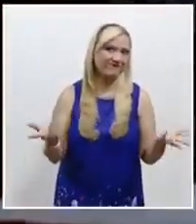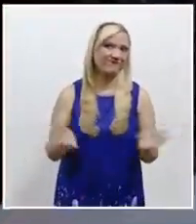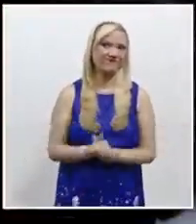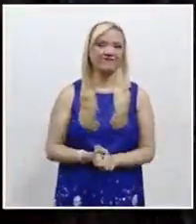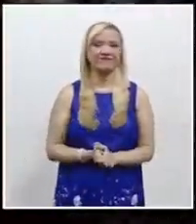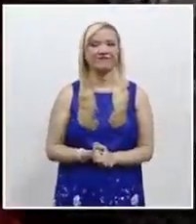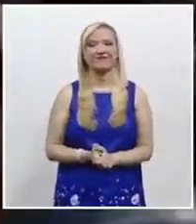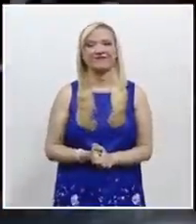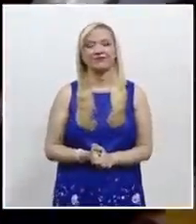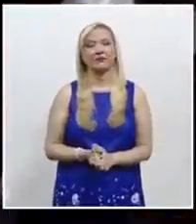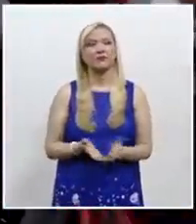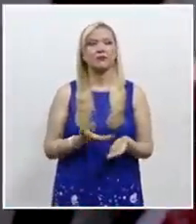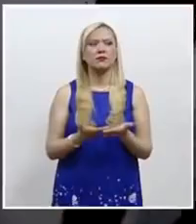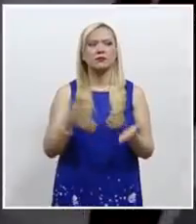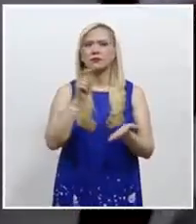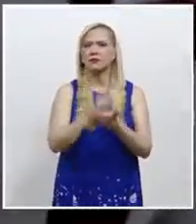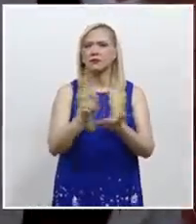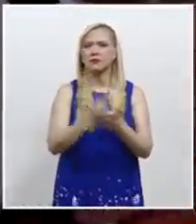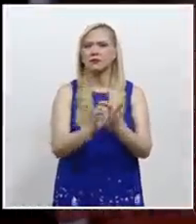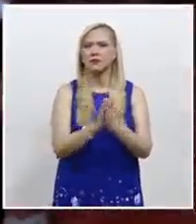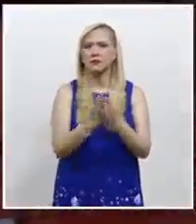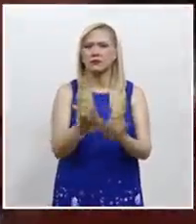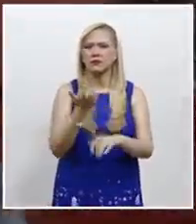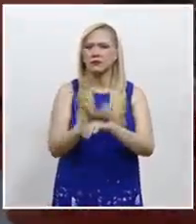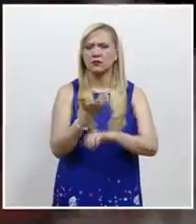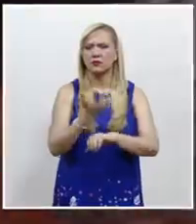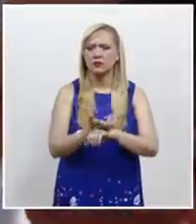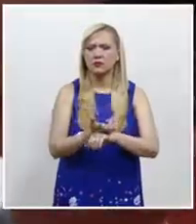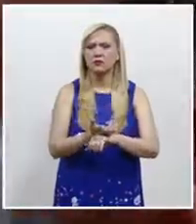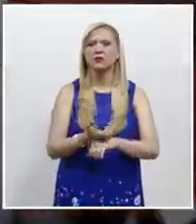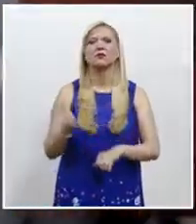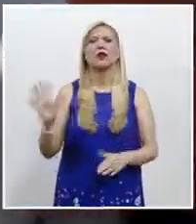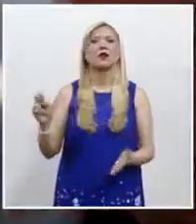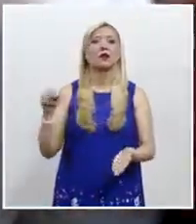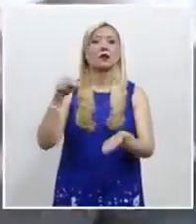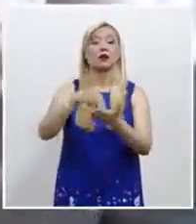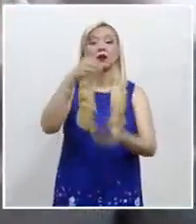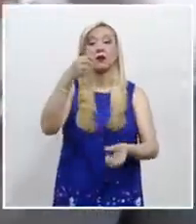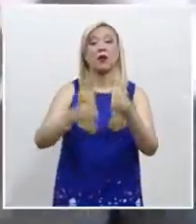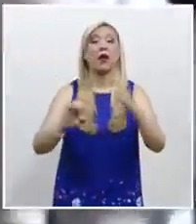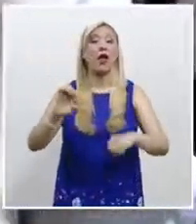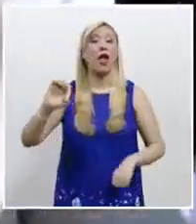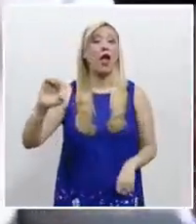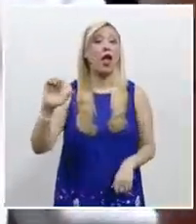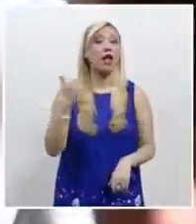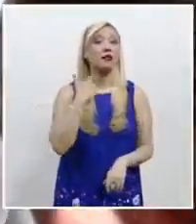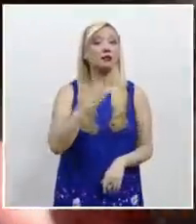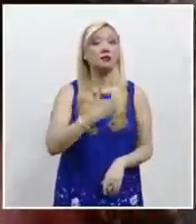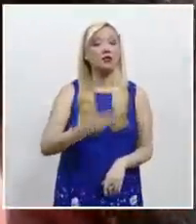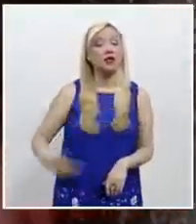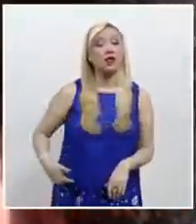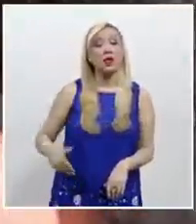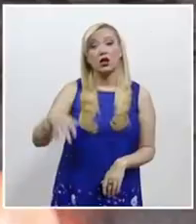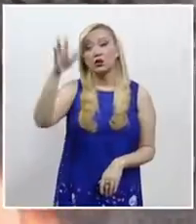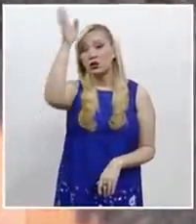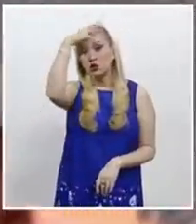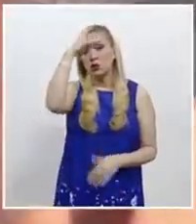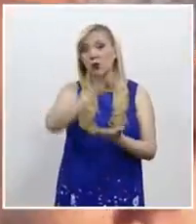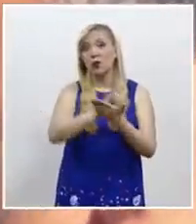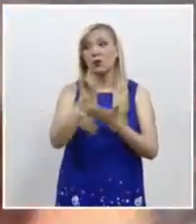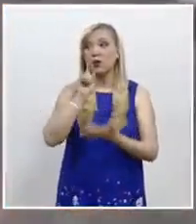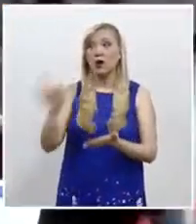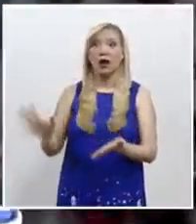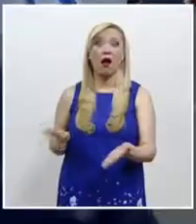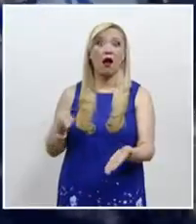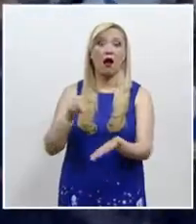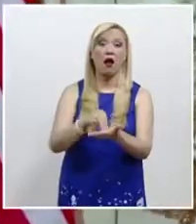La escritora estadounidense Jean Carroll compareció en el juicio contra el expresidente Donald Trump en Nueva York, en el que reafirmó